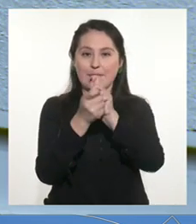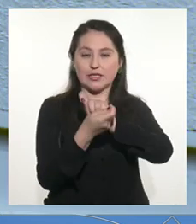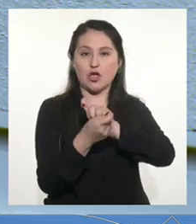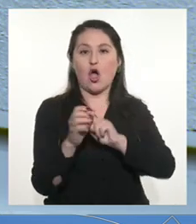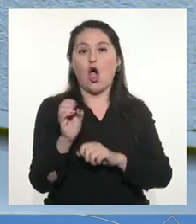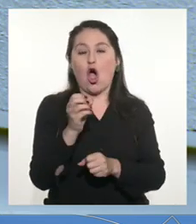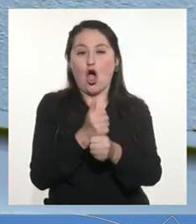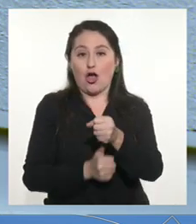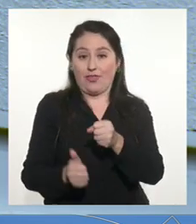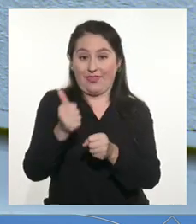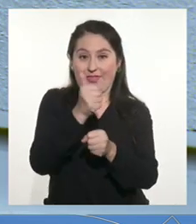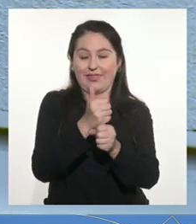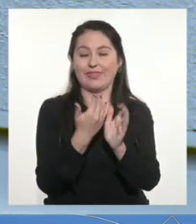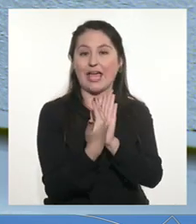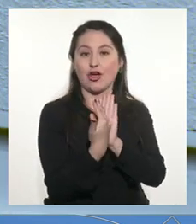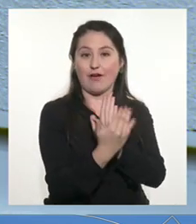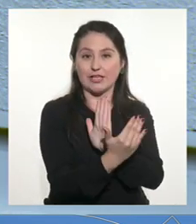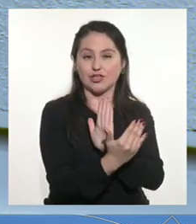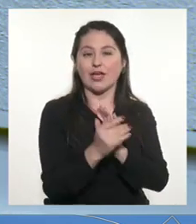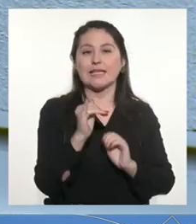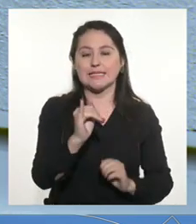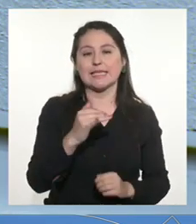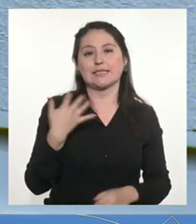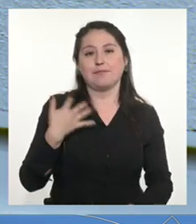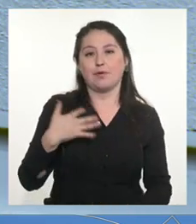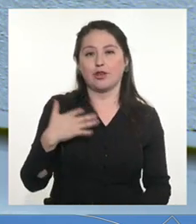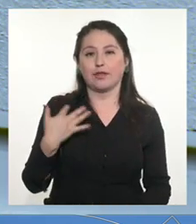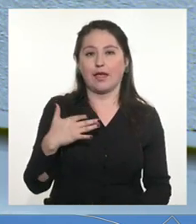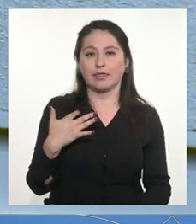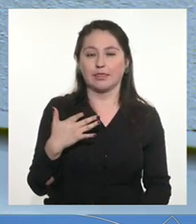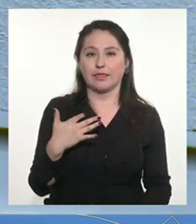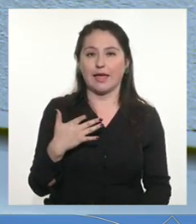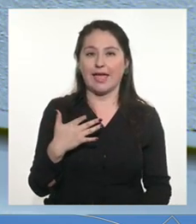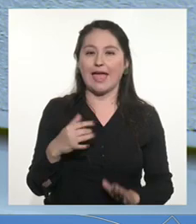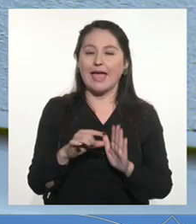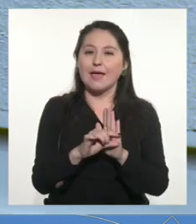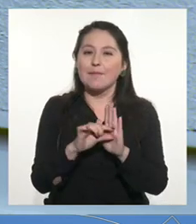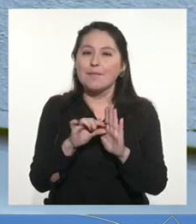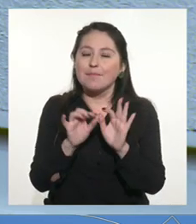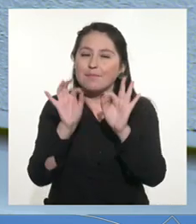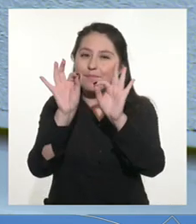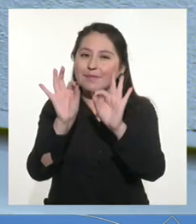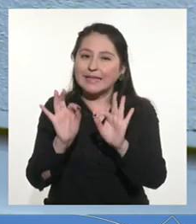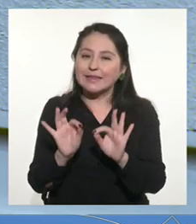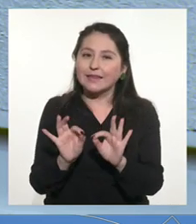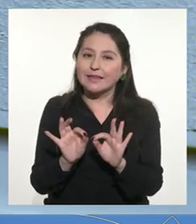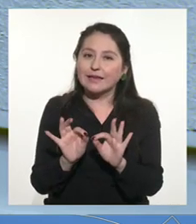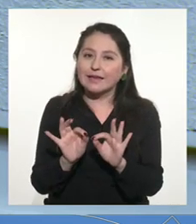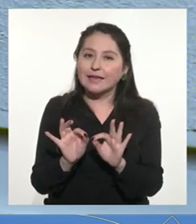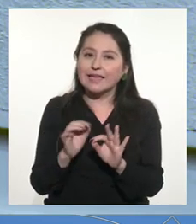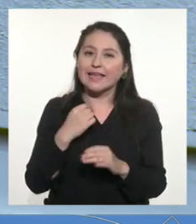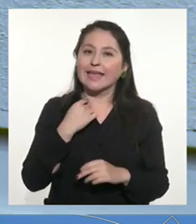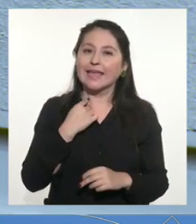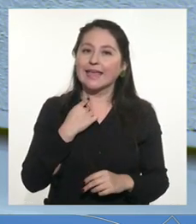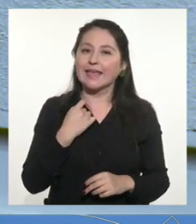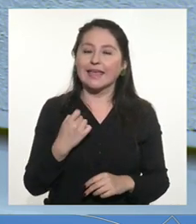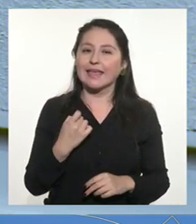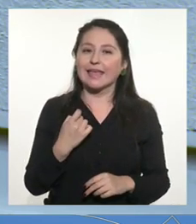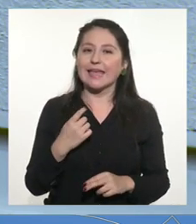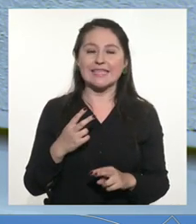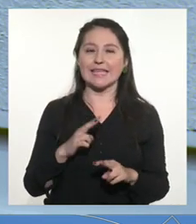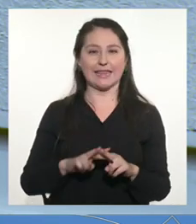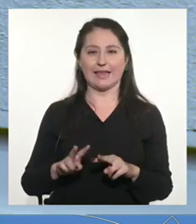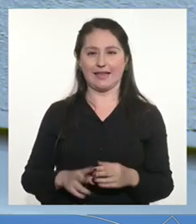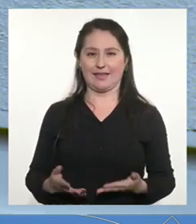creo que es importante establecer estándares criterios métricas que es lo que se está efectivamente midiendo